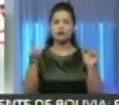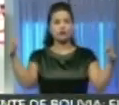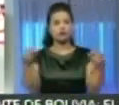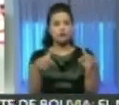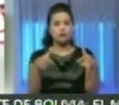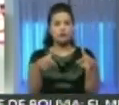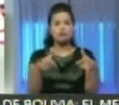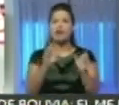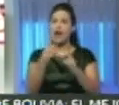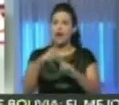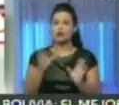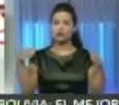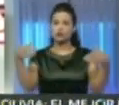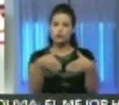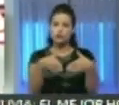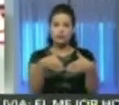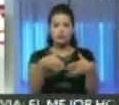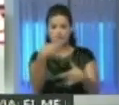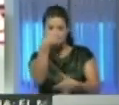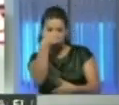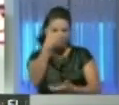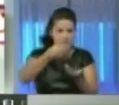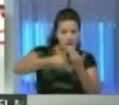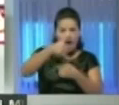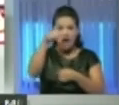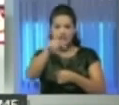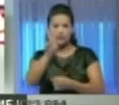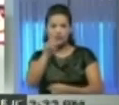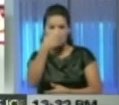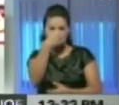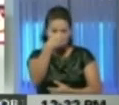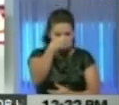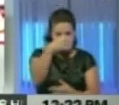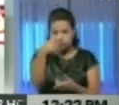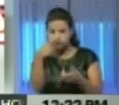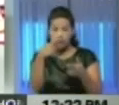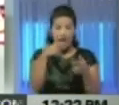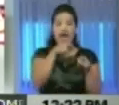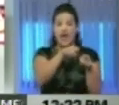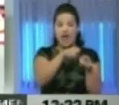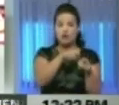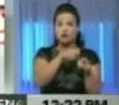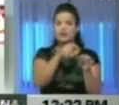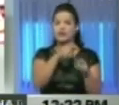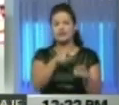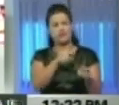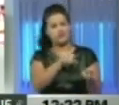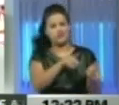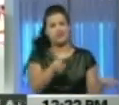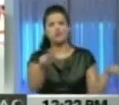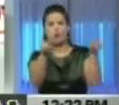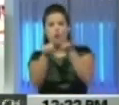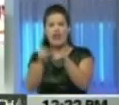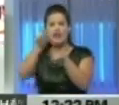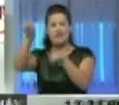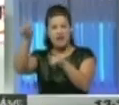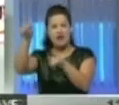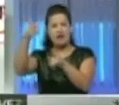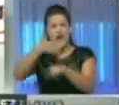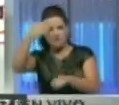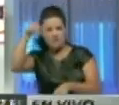criminales que actúan en Venezuela están cumpliendo la misma tarea que los grupos terroristas en